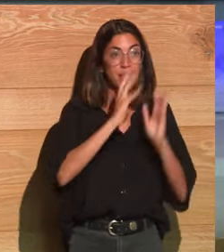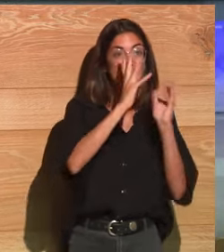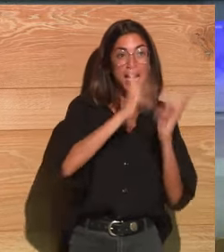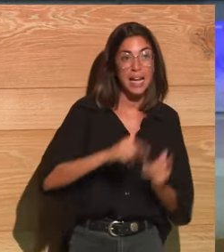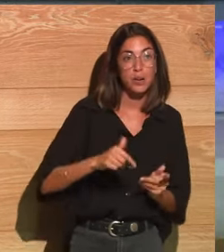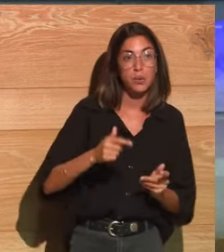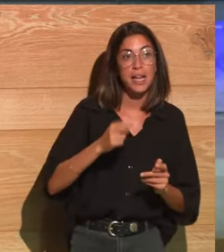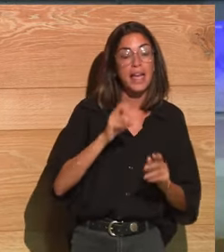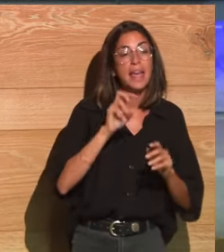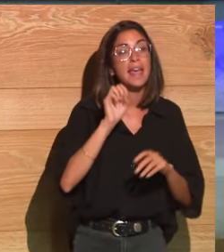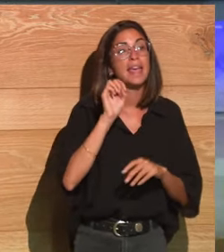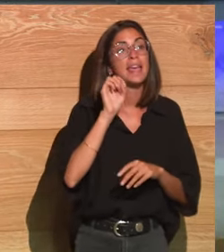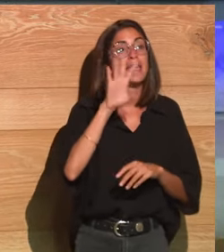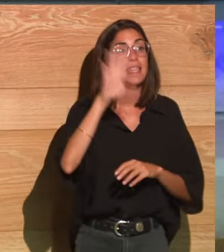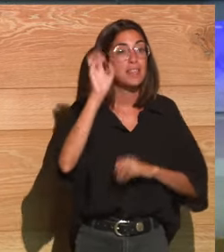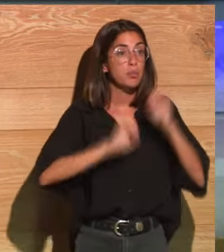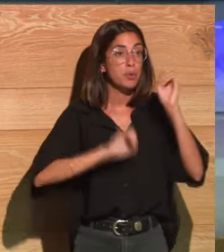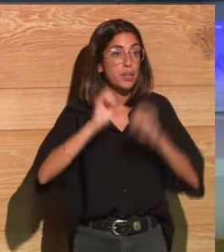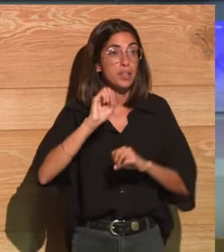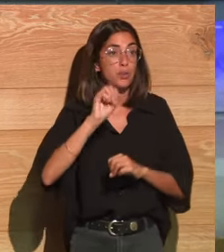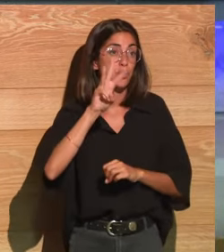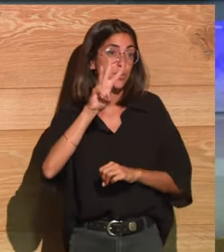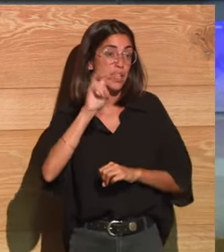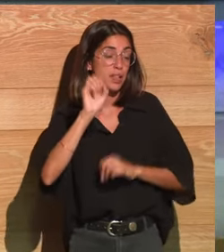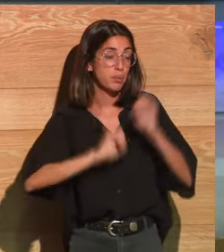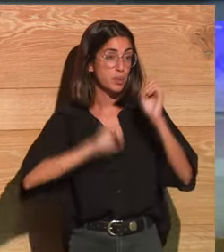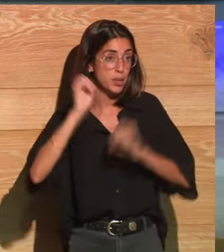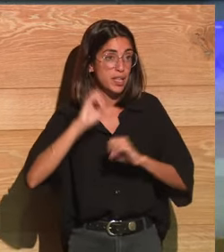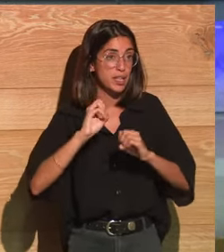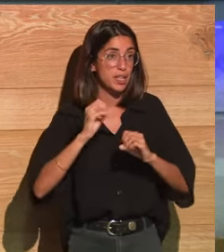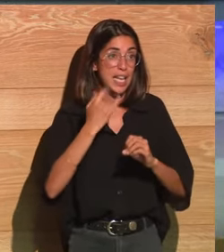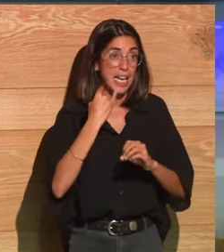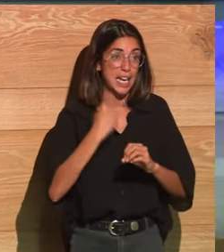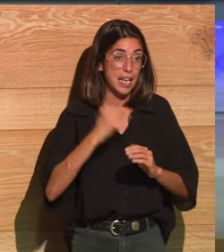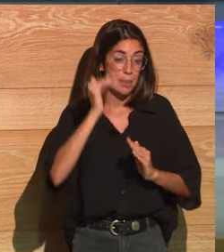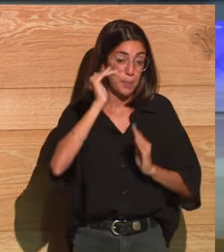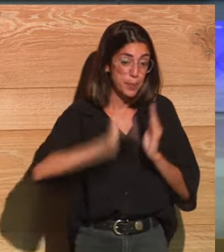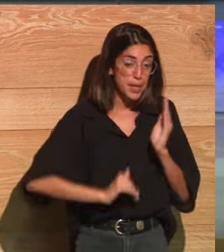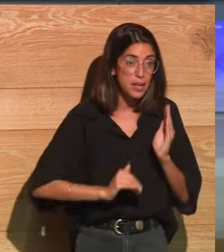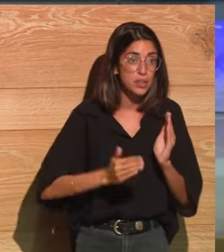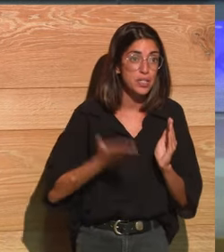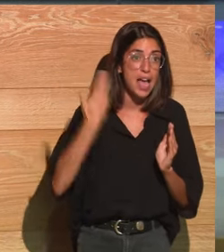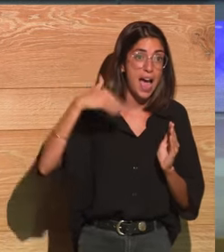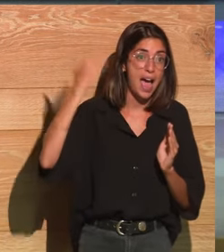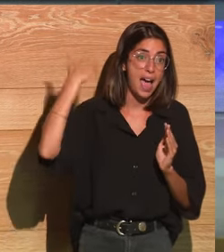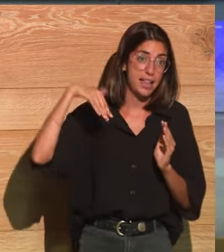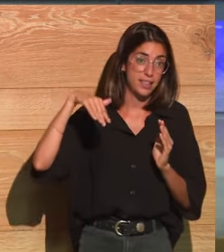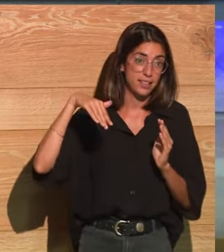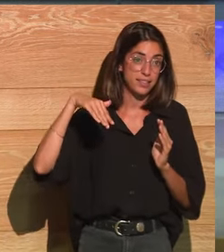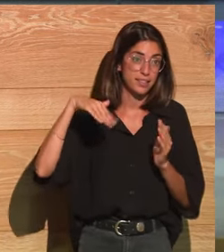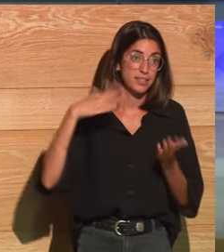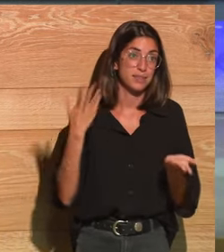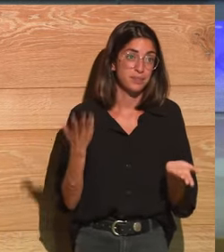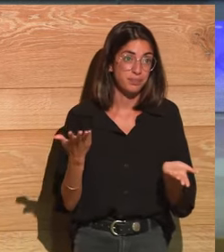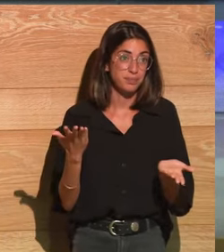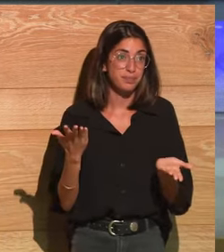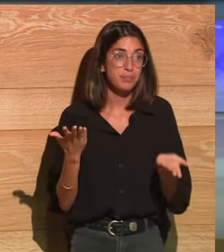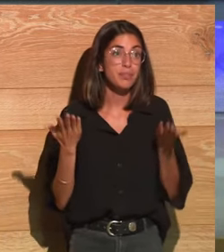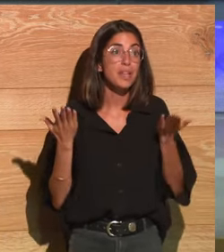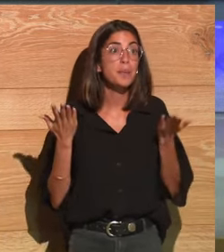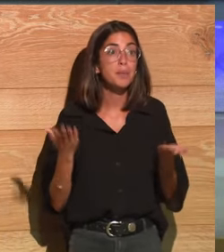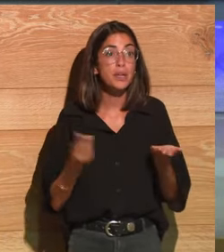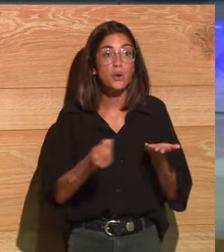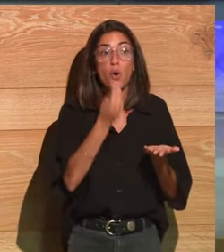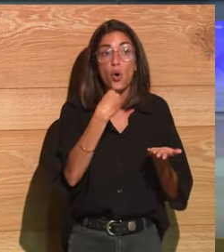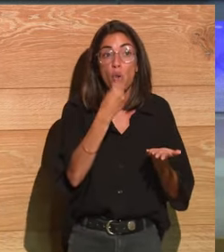un 30% menos de energía de la que gastábamos con nuestra actividad normal diaria en el pasado, pero la ingesta